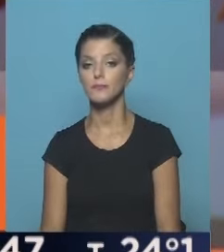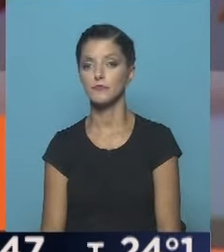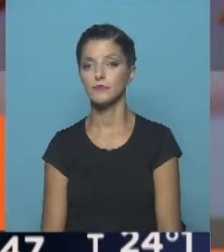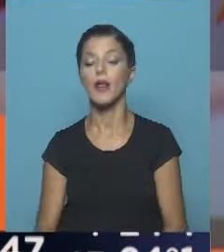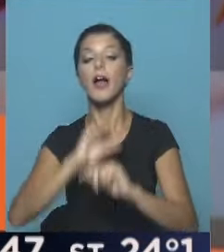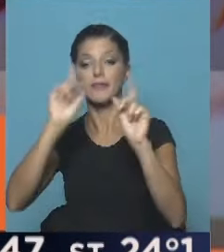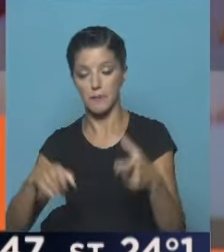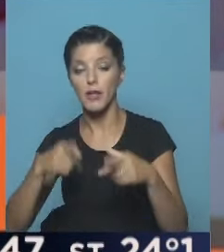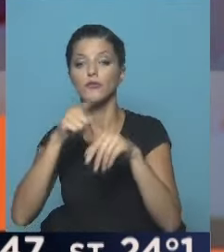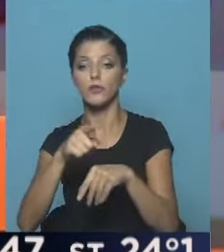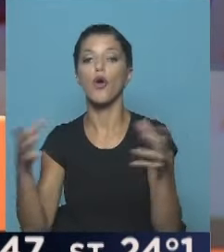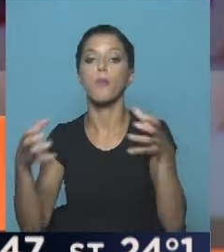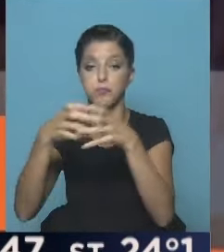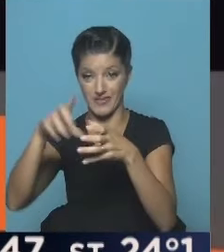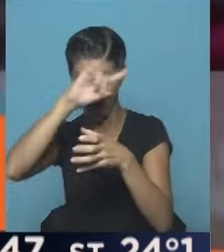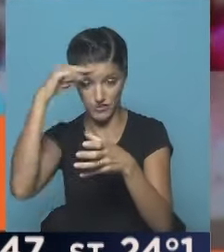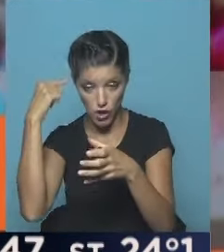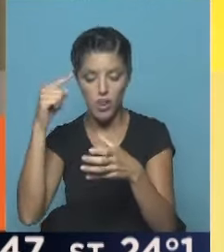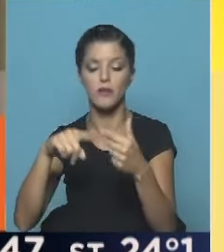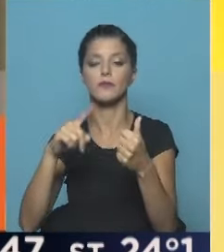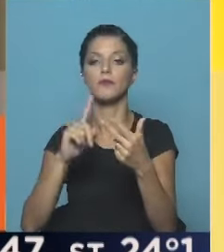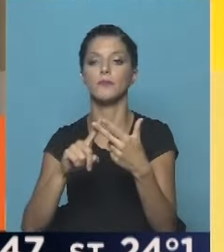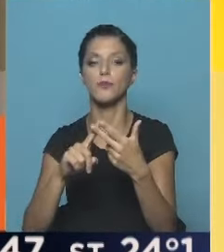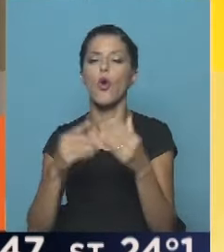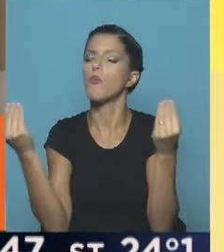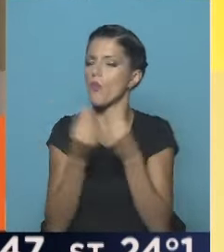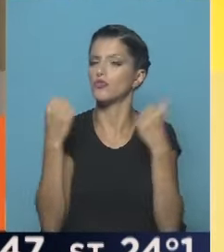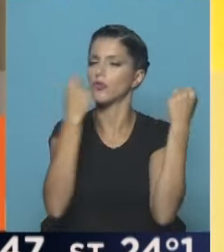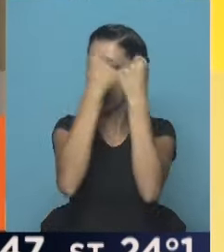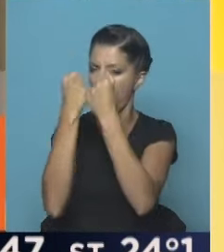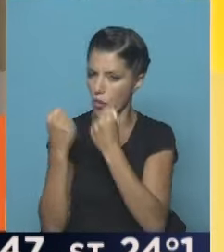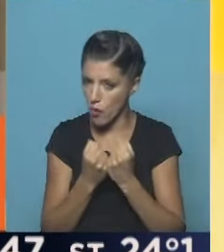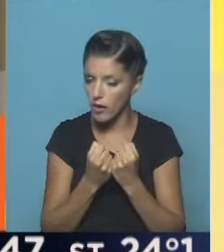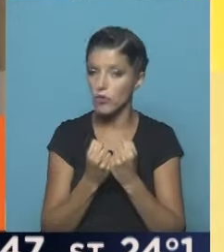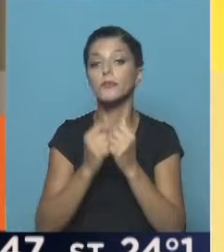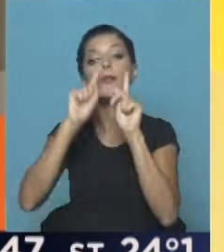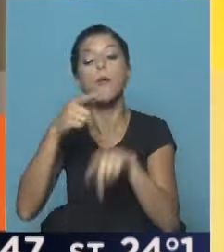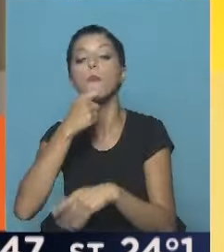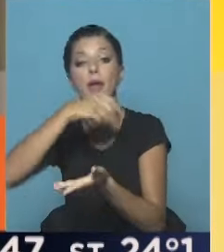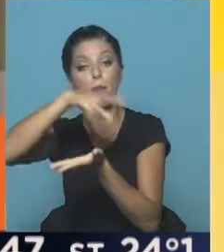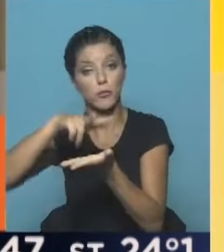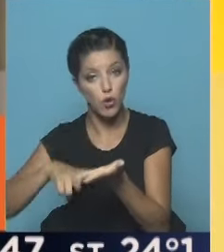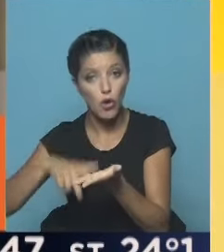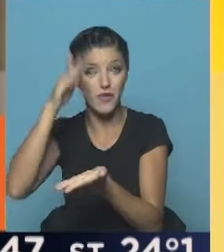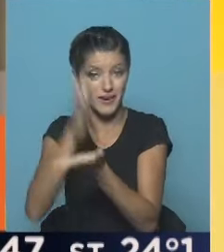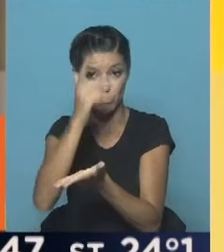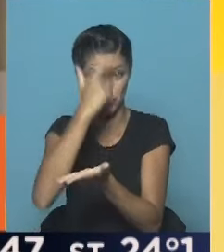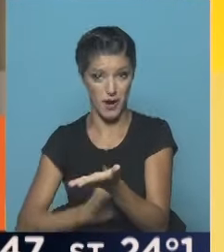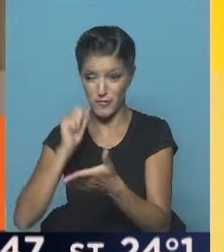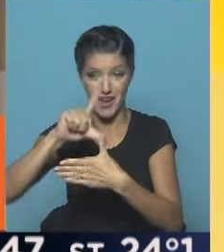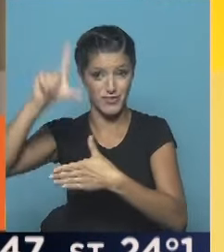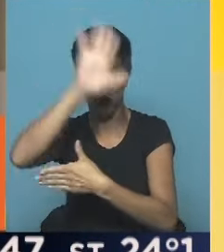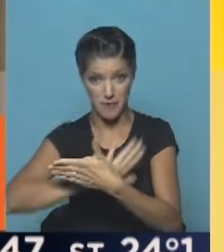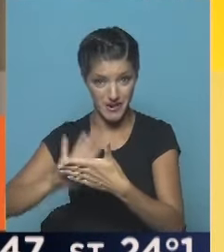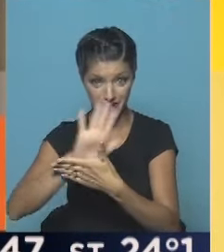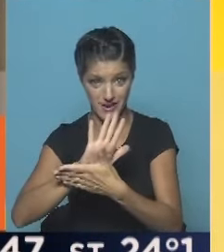la Comunidad Andina de Naciones, con toda una serie de acuerdos, incluyendo el Protocolo Americano de Derechos Humanos,